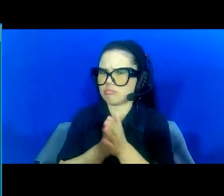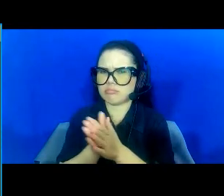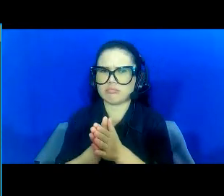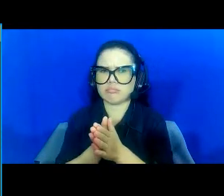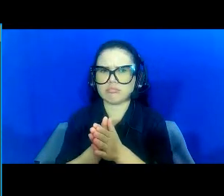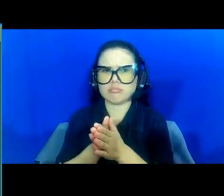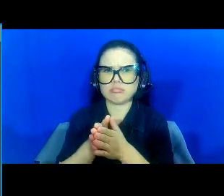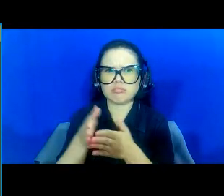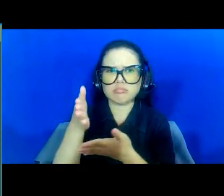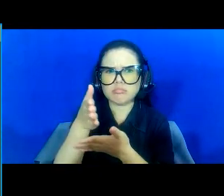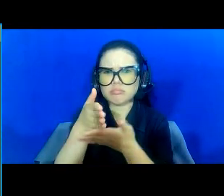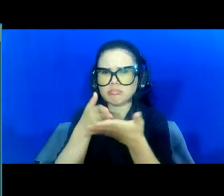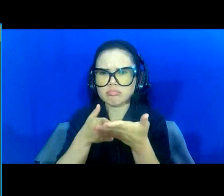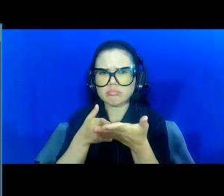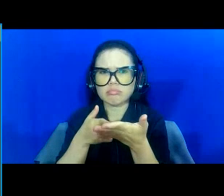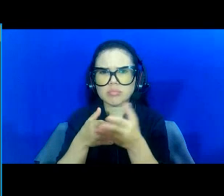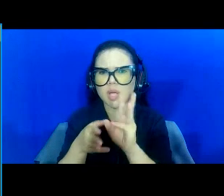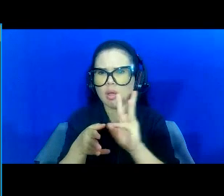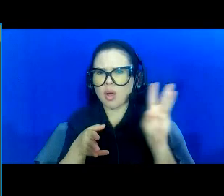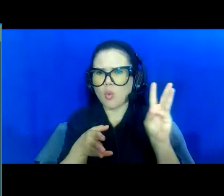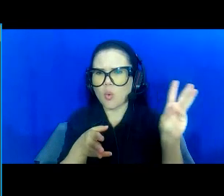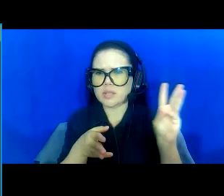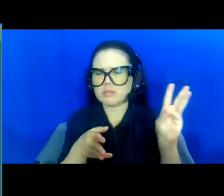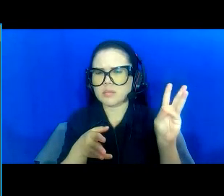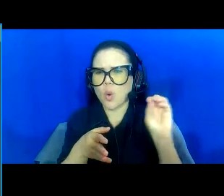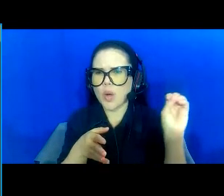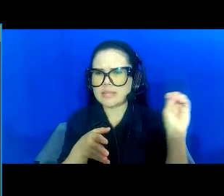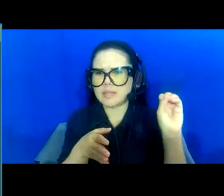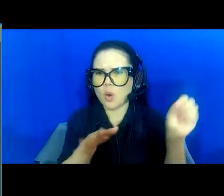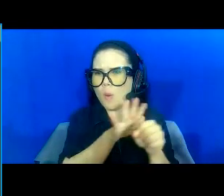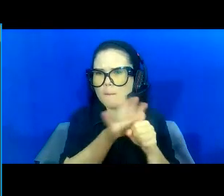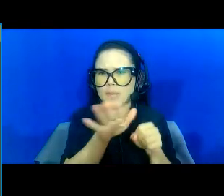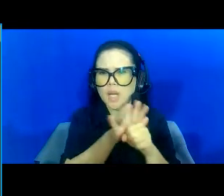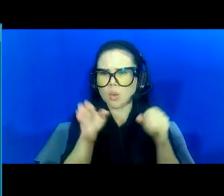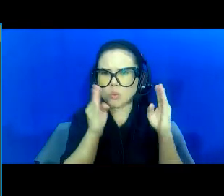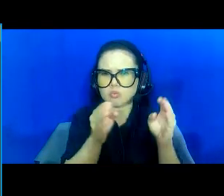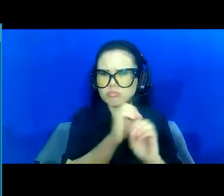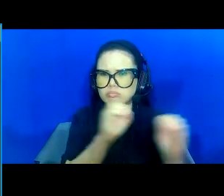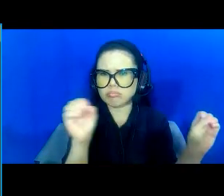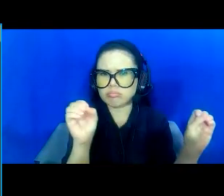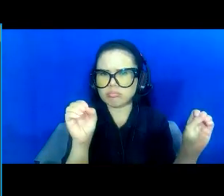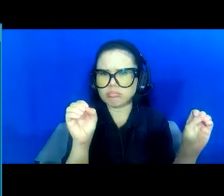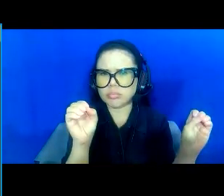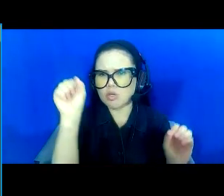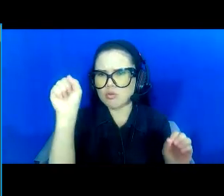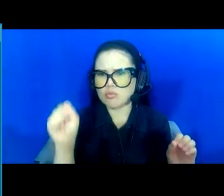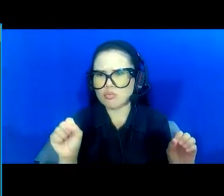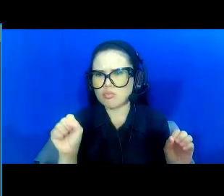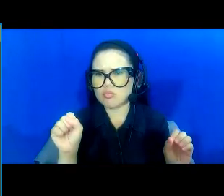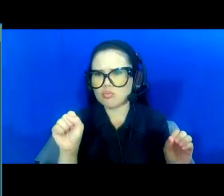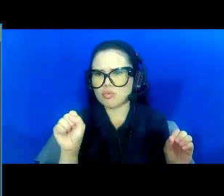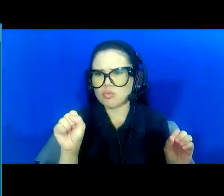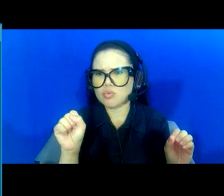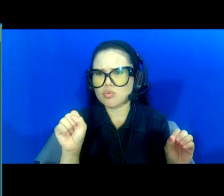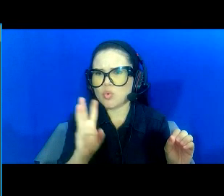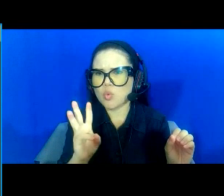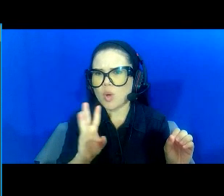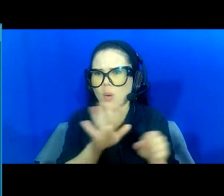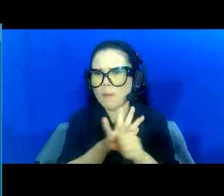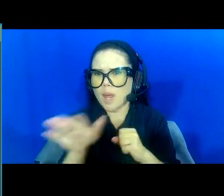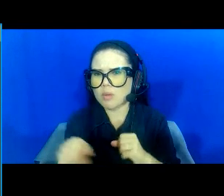tercio completo, el oeste completo, que no recibe. Correcto. Y el suroeste completo. Sí, sí. En el caso del suroeste nos vamos a un poquito